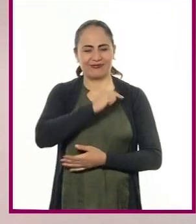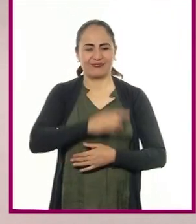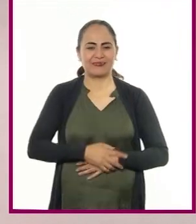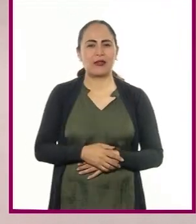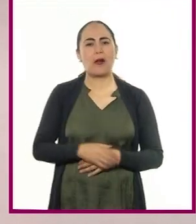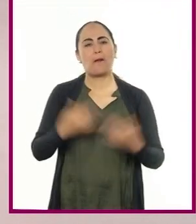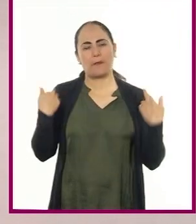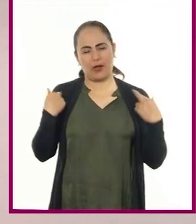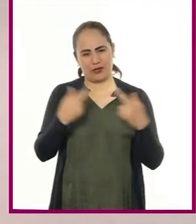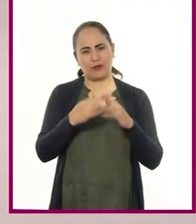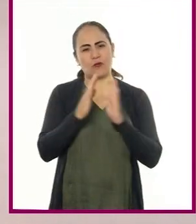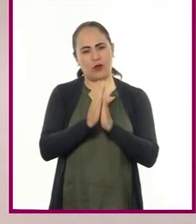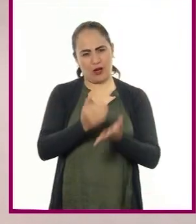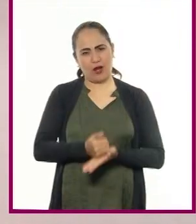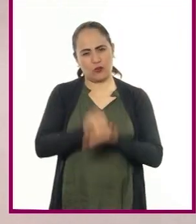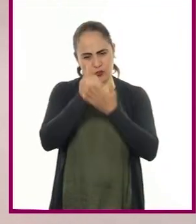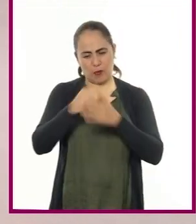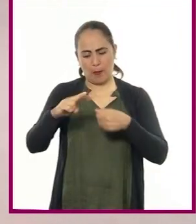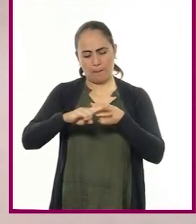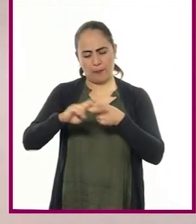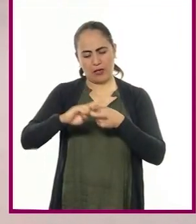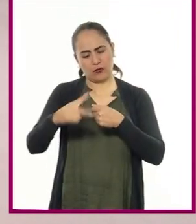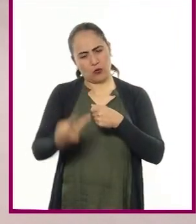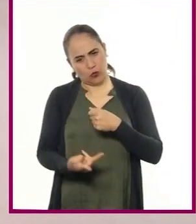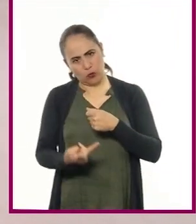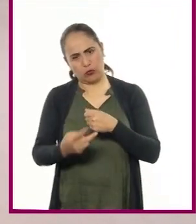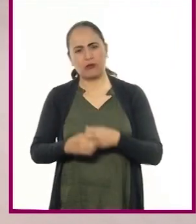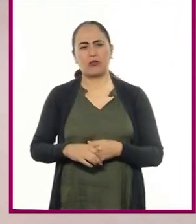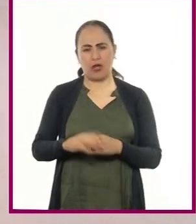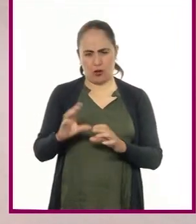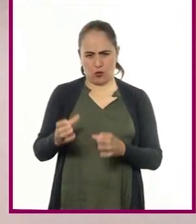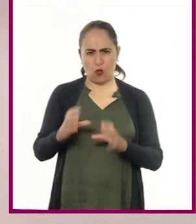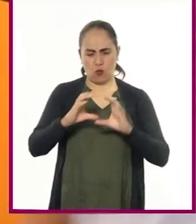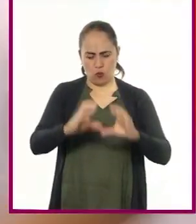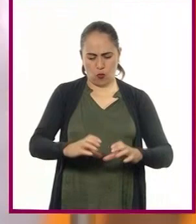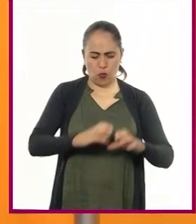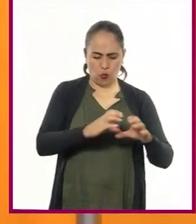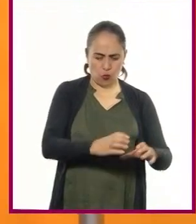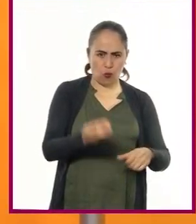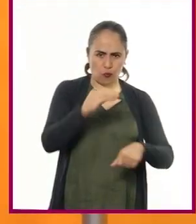Maestra, ayúdeme si se caen los vasos, por favor. Ya están desinfectados, no se preocupe. Maestra.